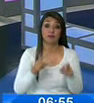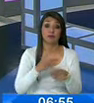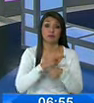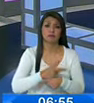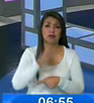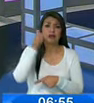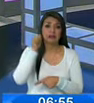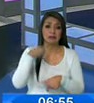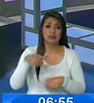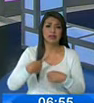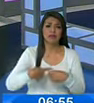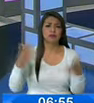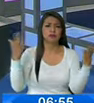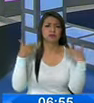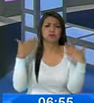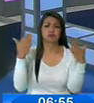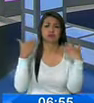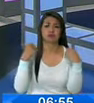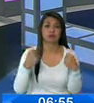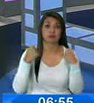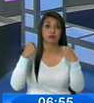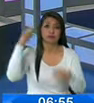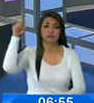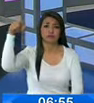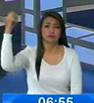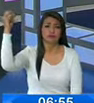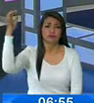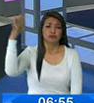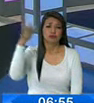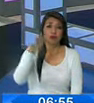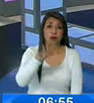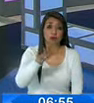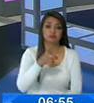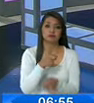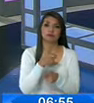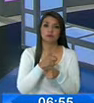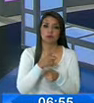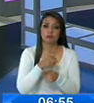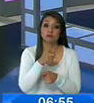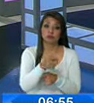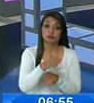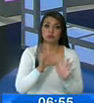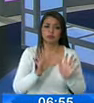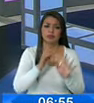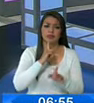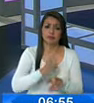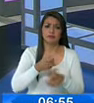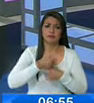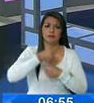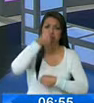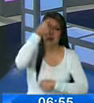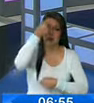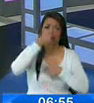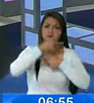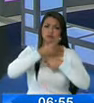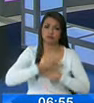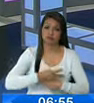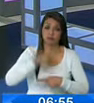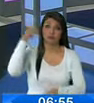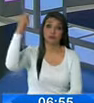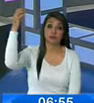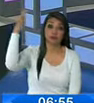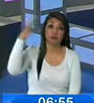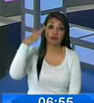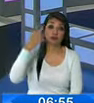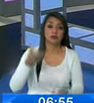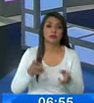calor en Quito, pero terrible, fuerte, bastante, ¿no? Bastante fuerte el sol, así que por favor salga de su casa con un paraguas también para que se proteja de los rayos solares